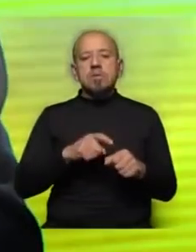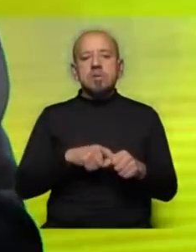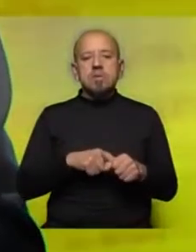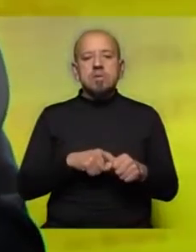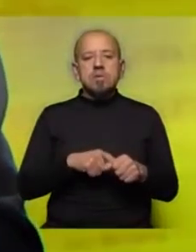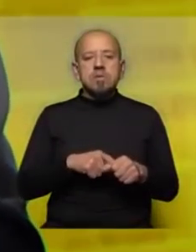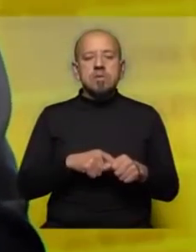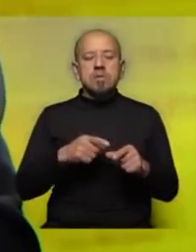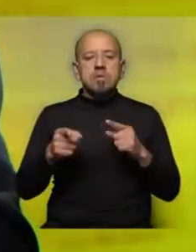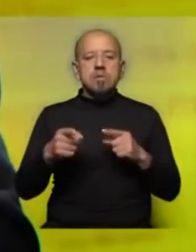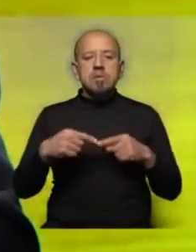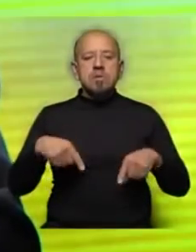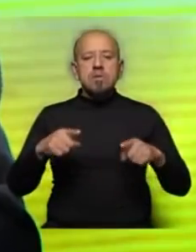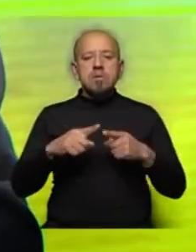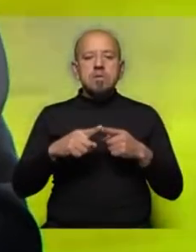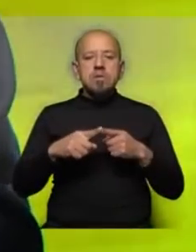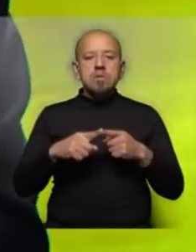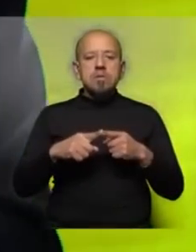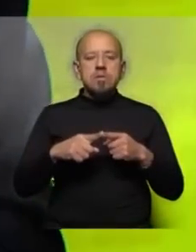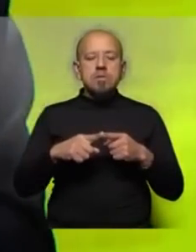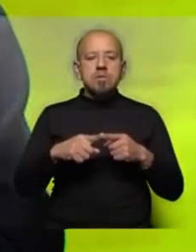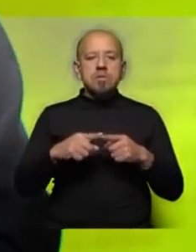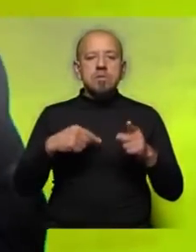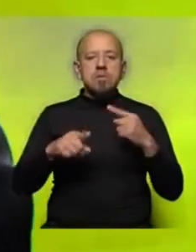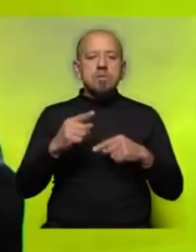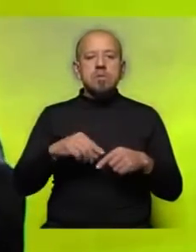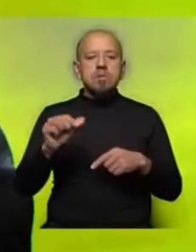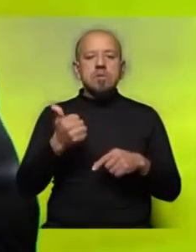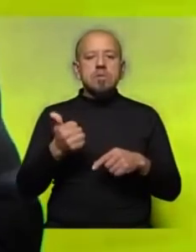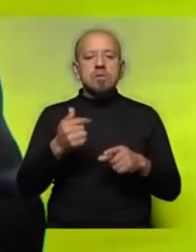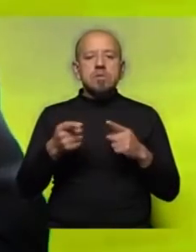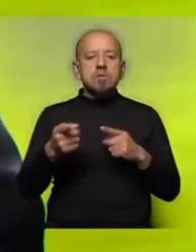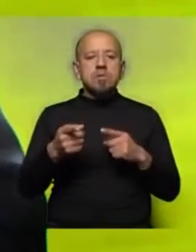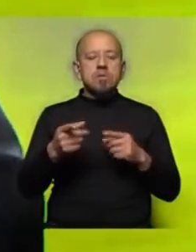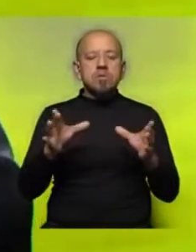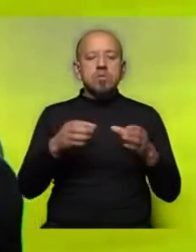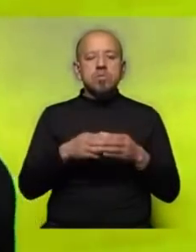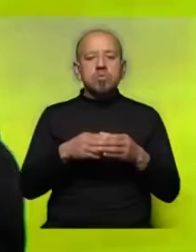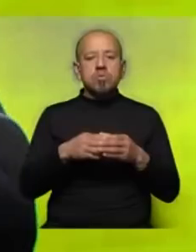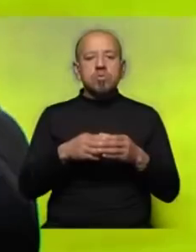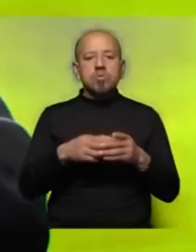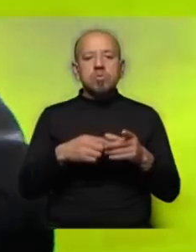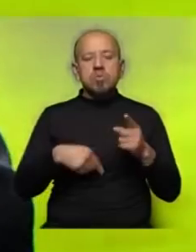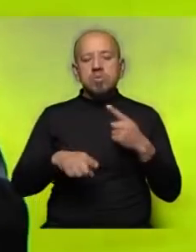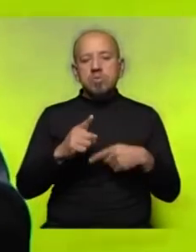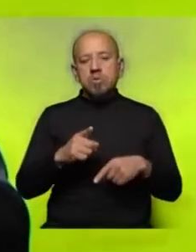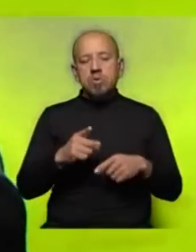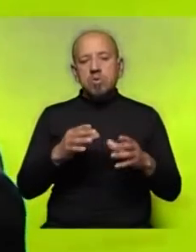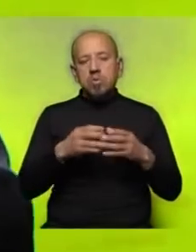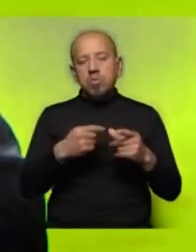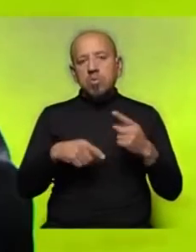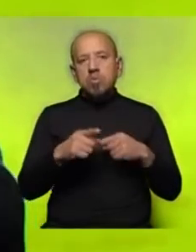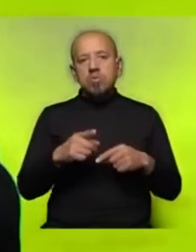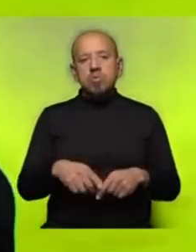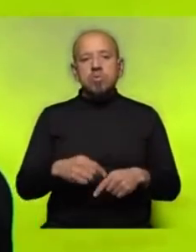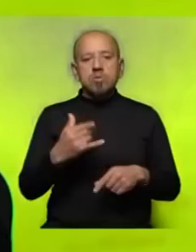elecciones que Se realizaron la semana pasada la agrupación ganó un cargo más en el comité ejecutivo de ese organismo con